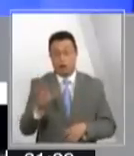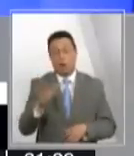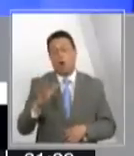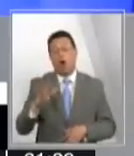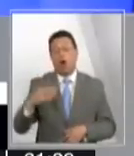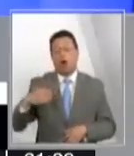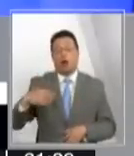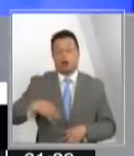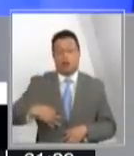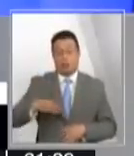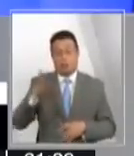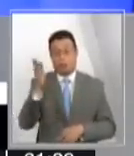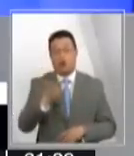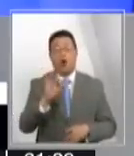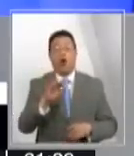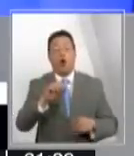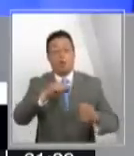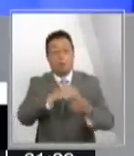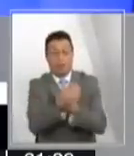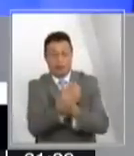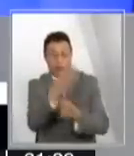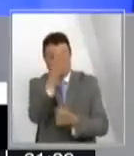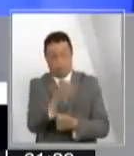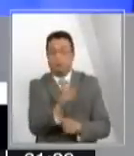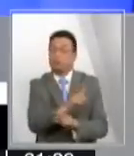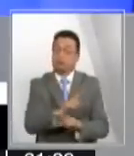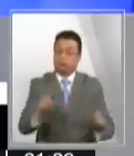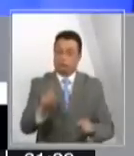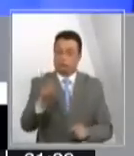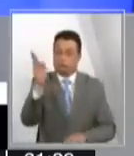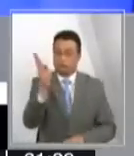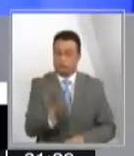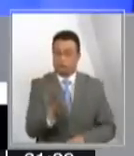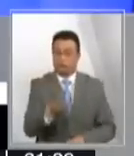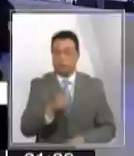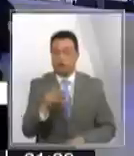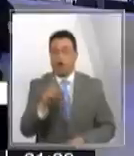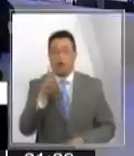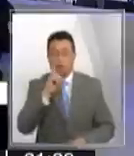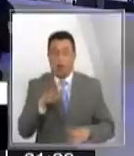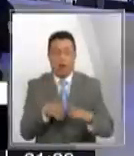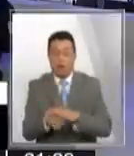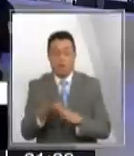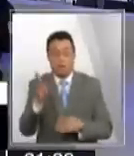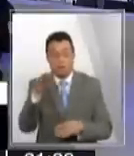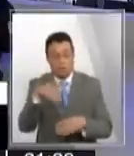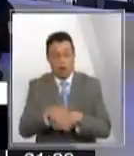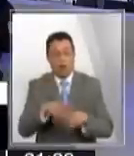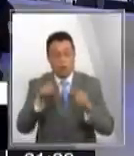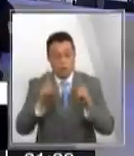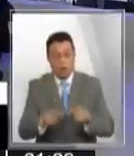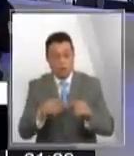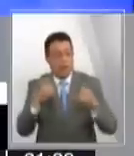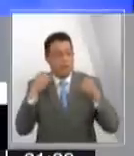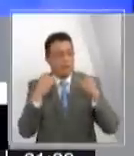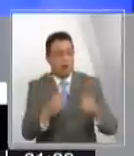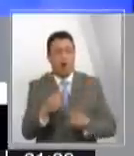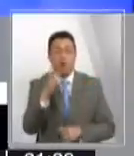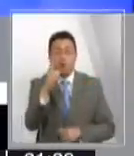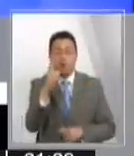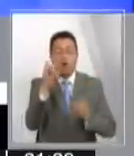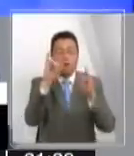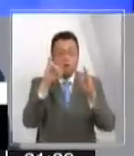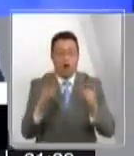sido sancionados con pena aflictiva, ¿sí?, directamente no tengan acceso a voto. Y eso tiene que ser informado de una sola manera. Hoy